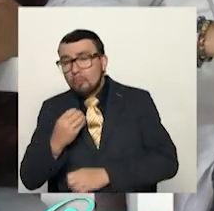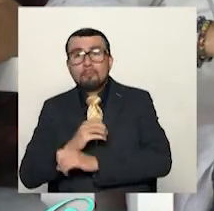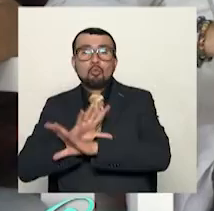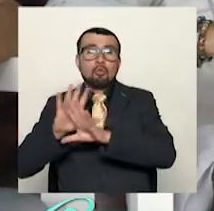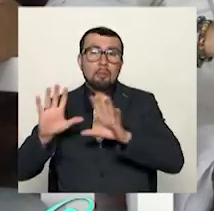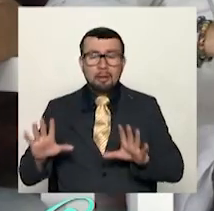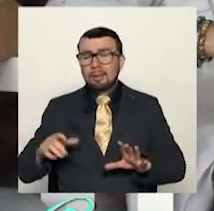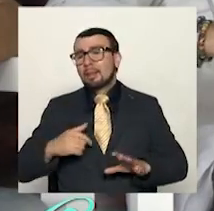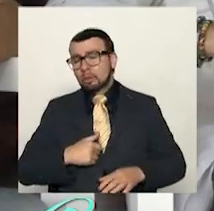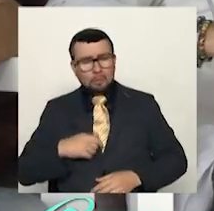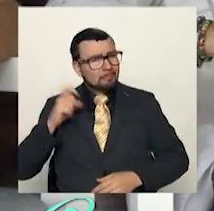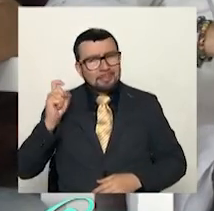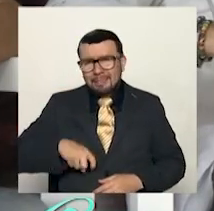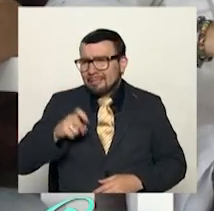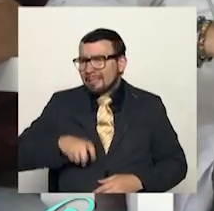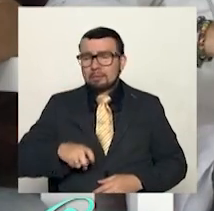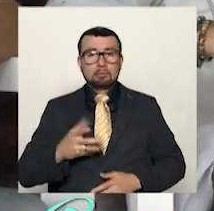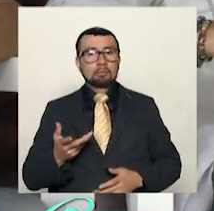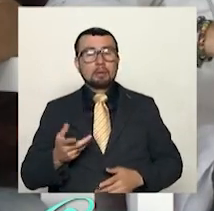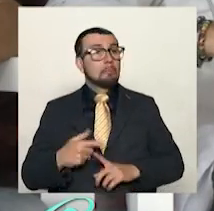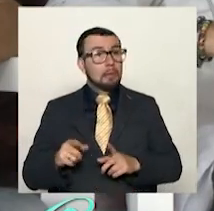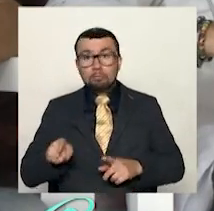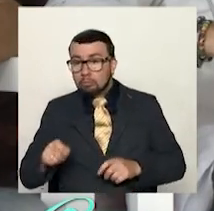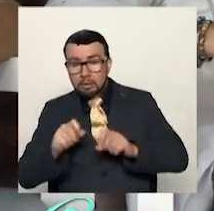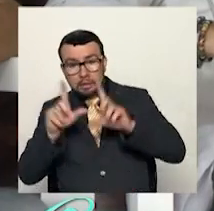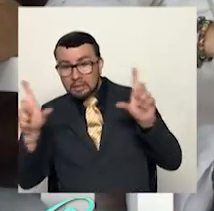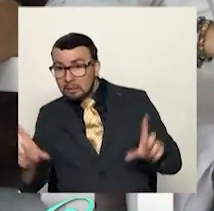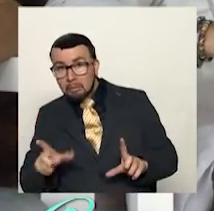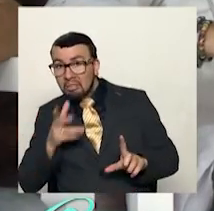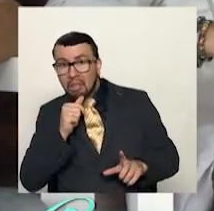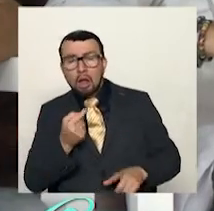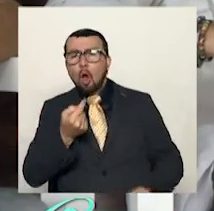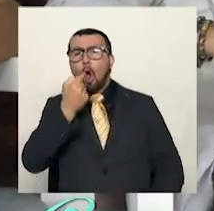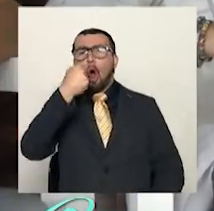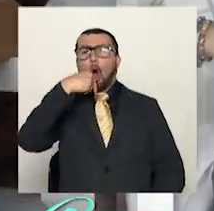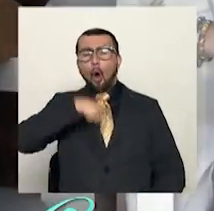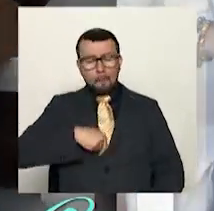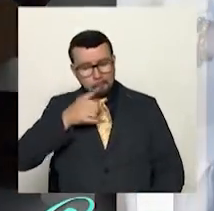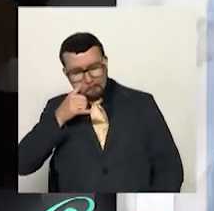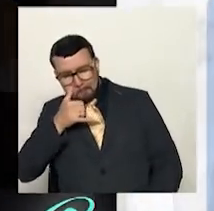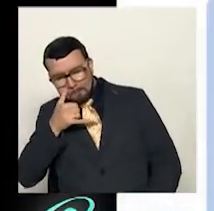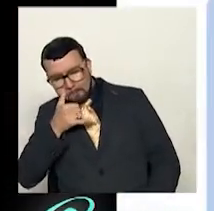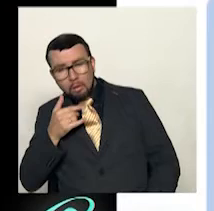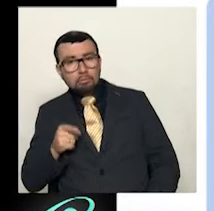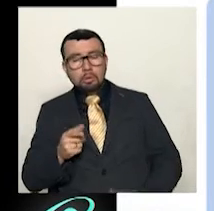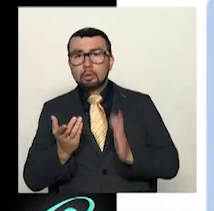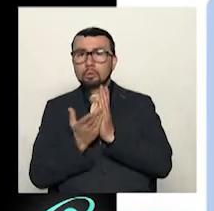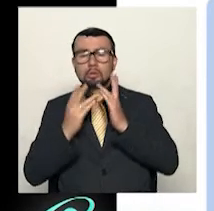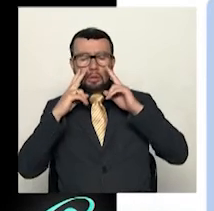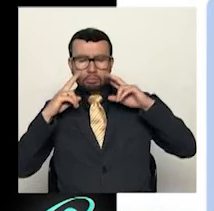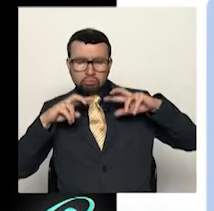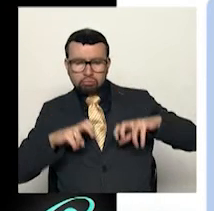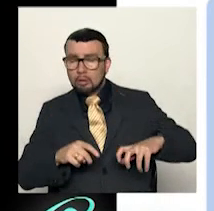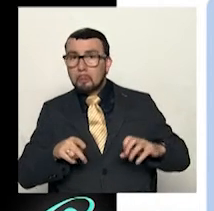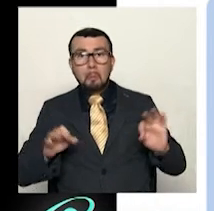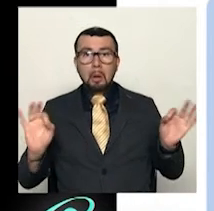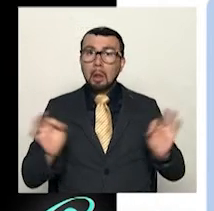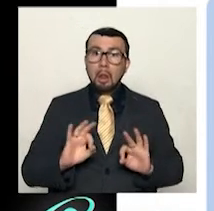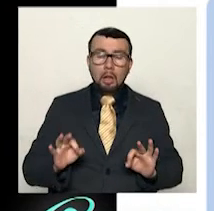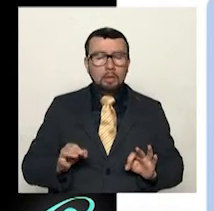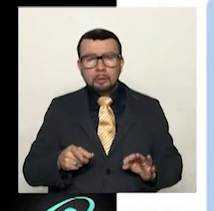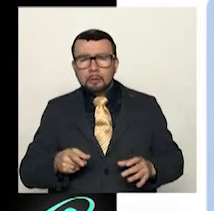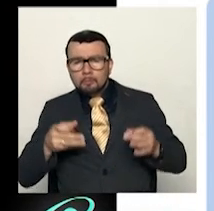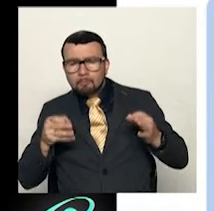día. Y sin un examen adecuado, sin una endoscopia, sin un examen básico, una historia clínica como tal, o un examen físico que